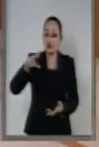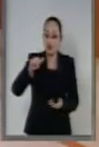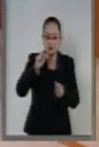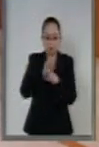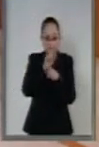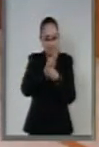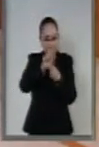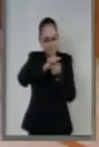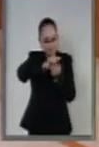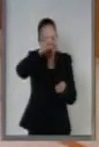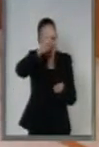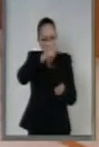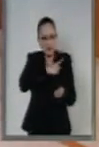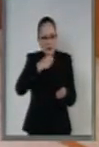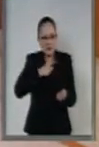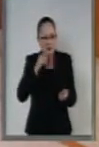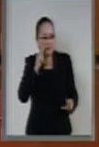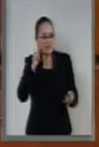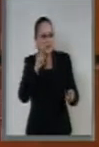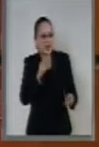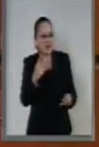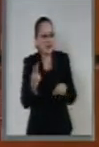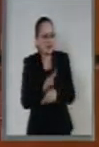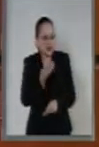de valor la gestión